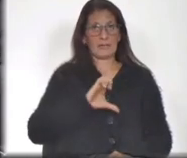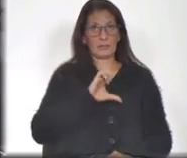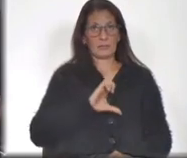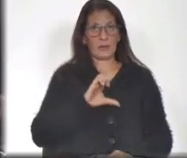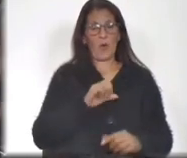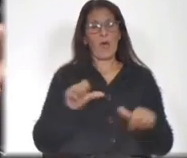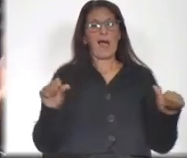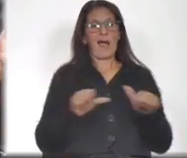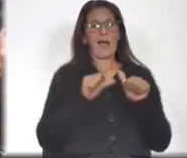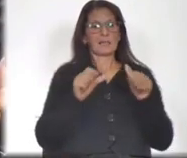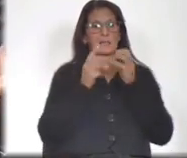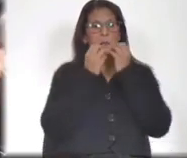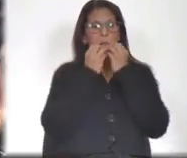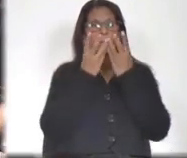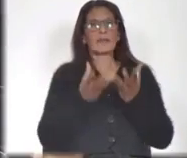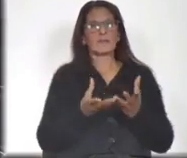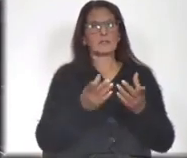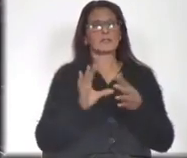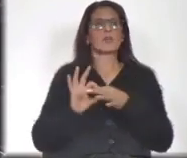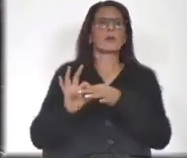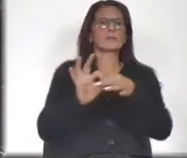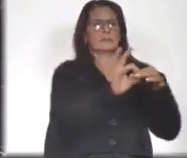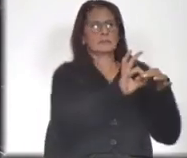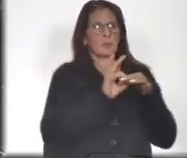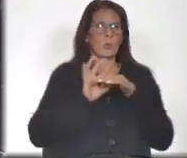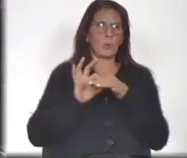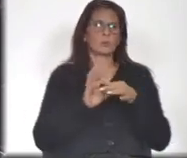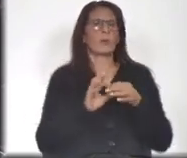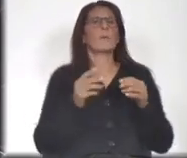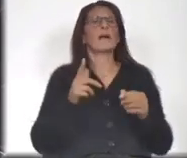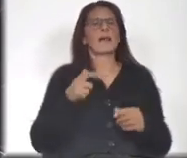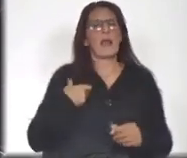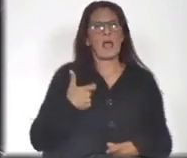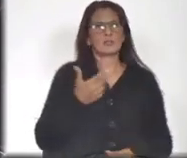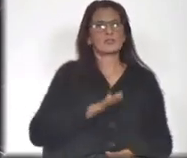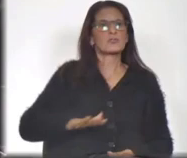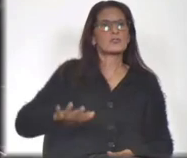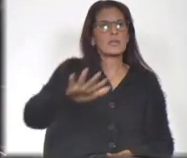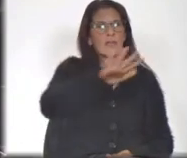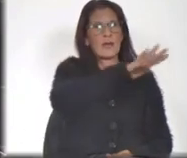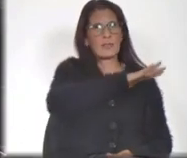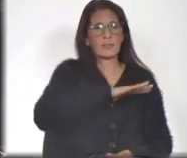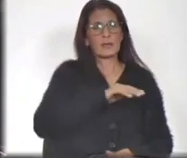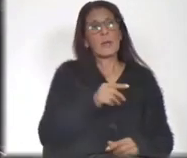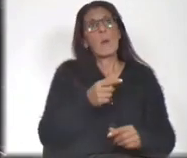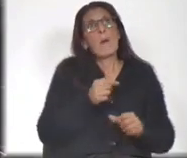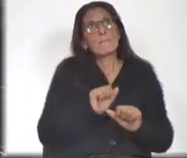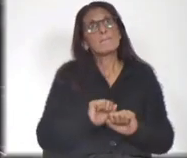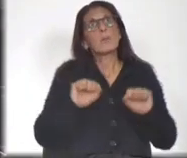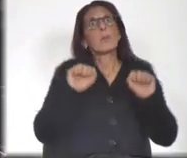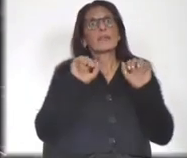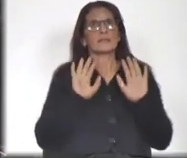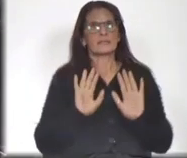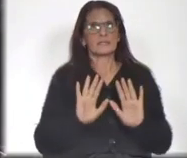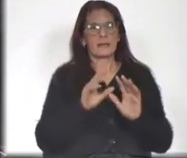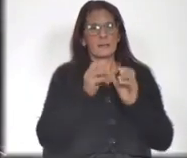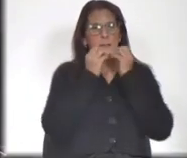hace es un beneficio al conjunto de la sociedad y para nada aquello de que puede ser, que en realidad tiene